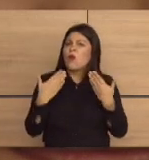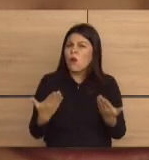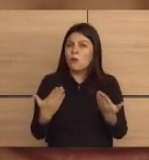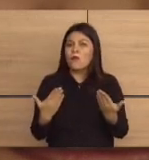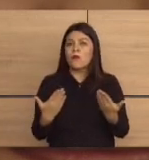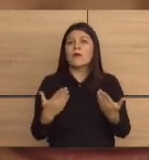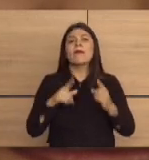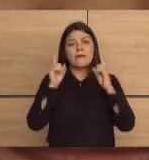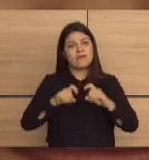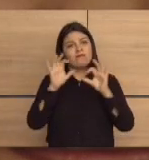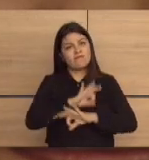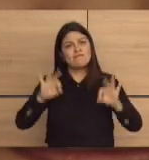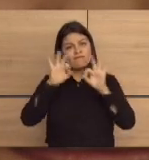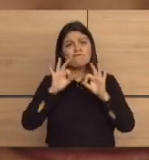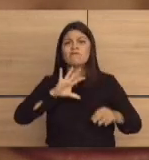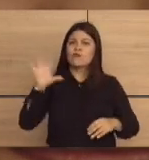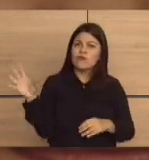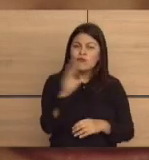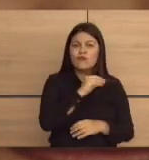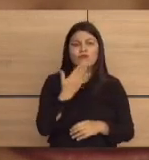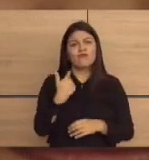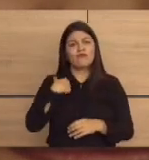podemos recuperar el derecho